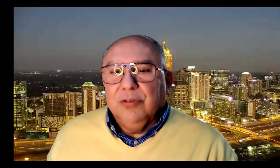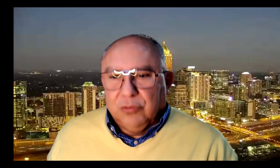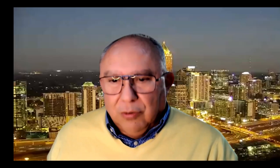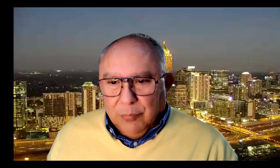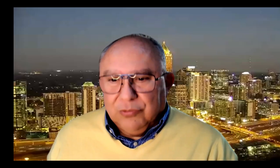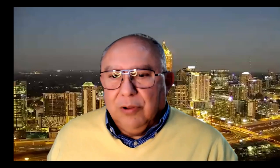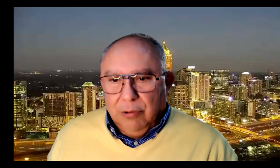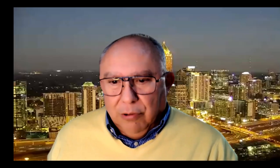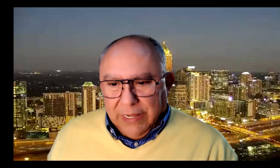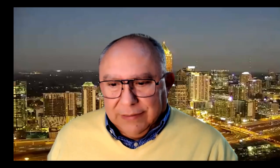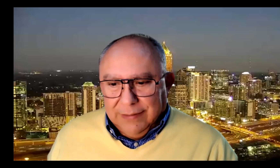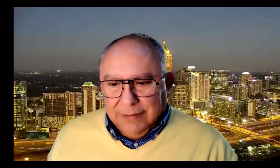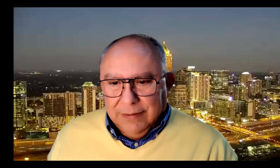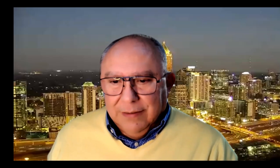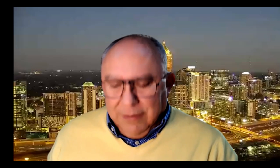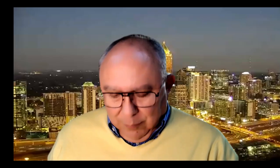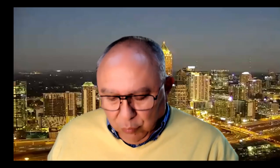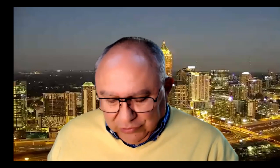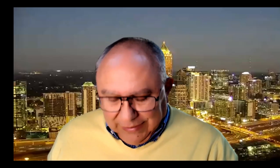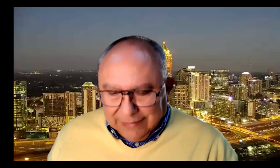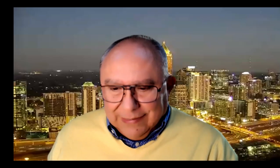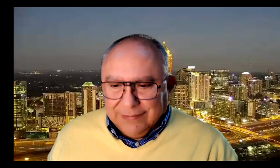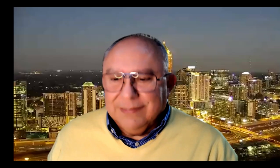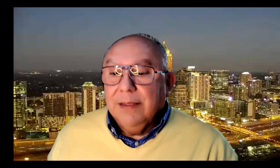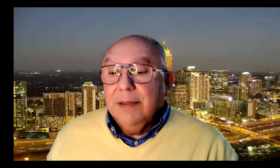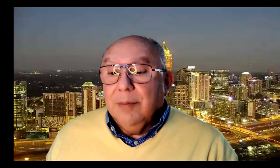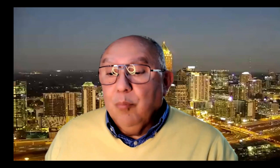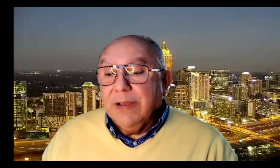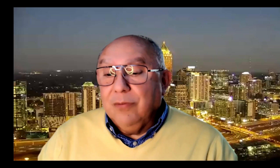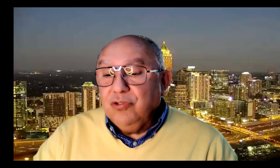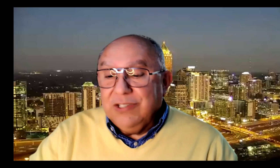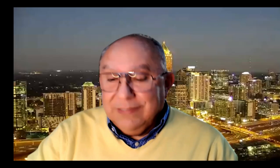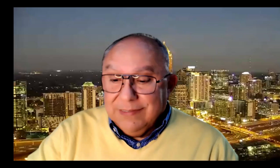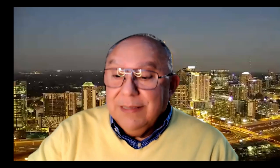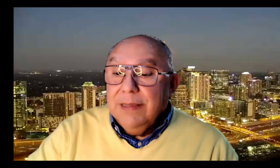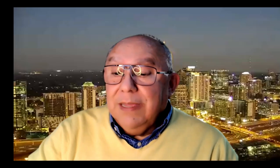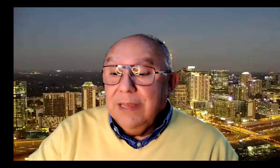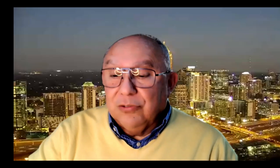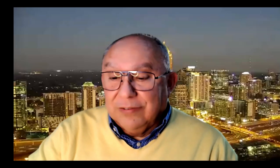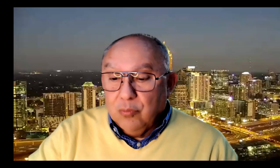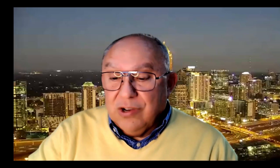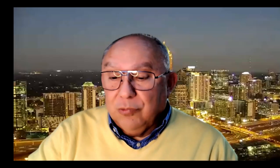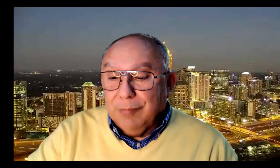todos somos de red. Muchas gracias, buenas noches